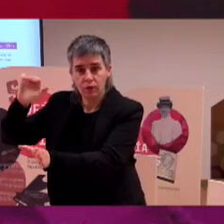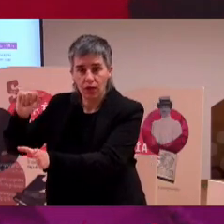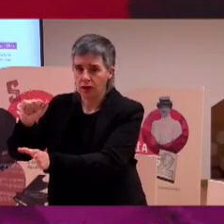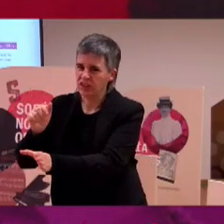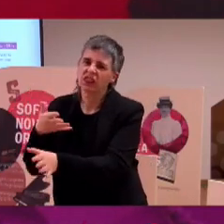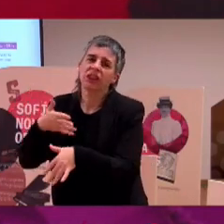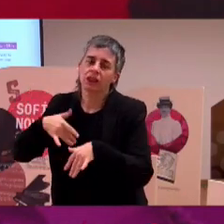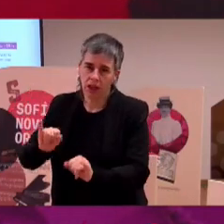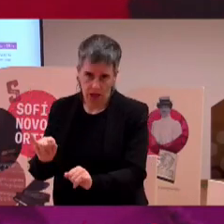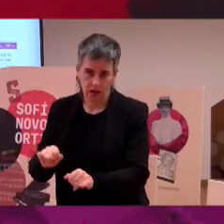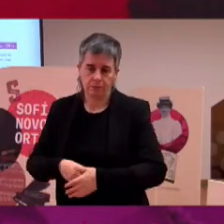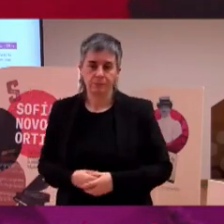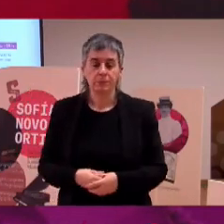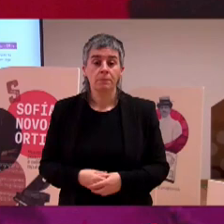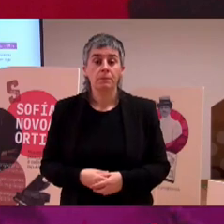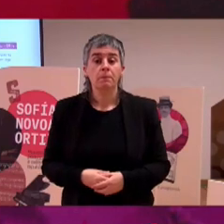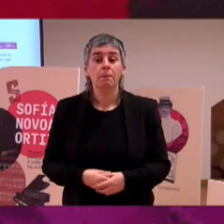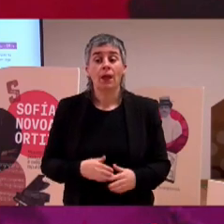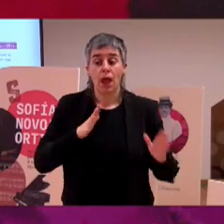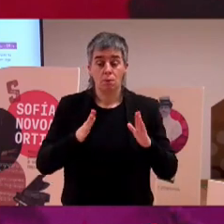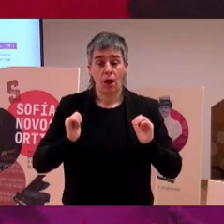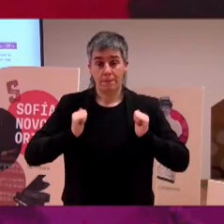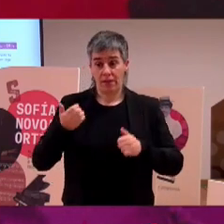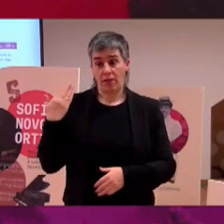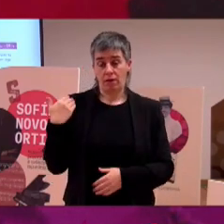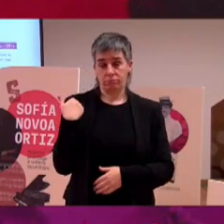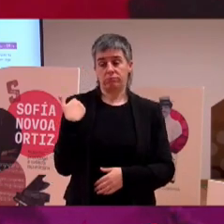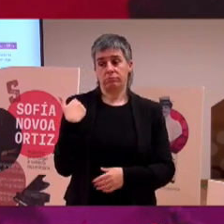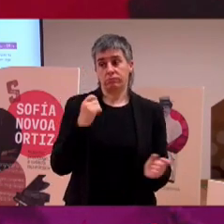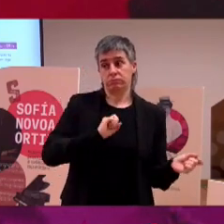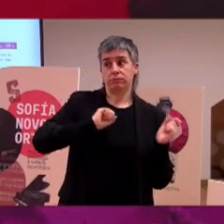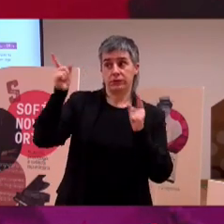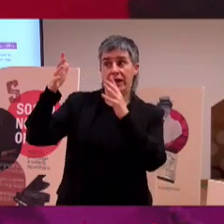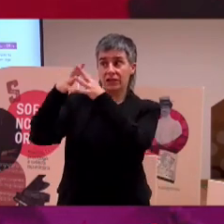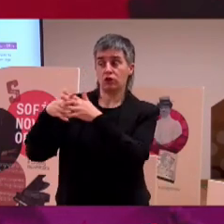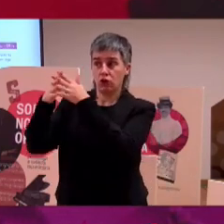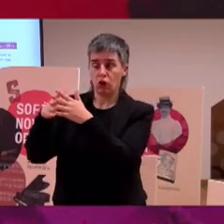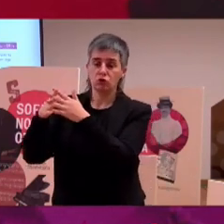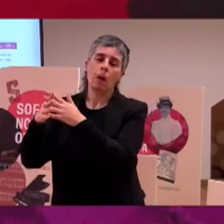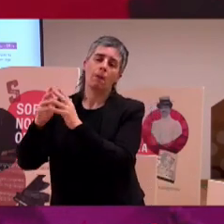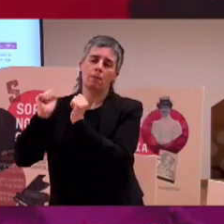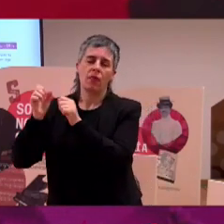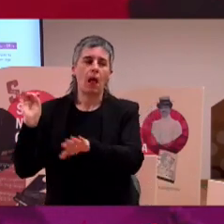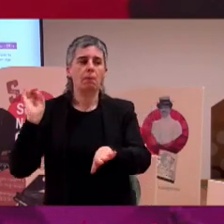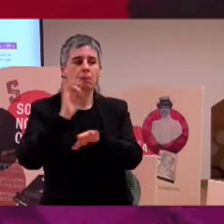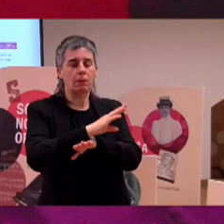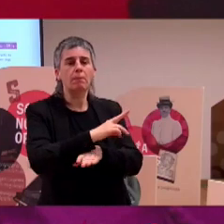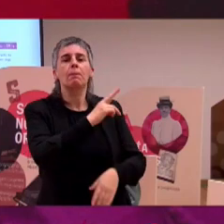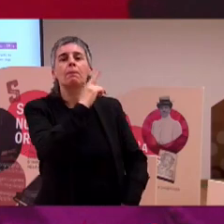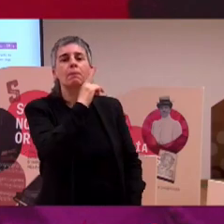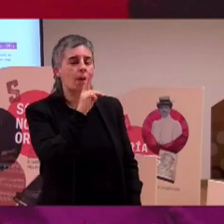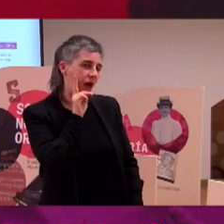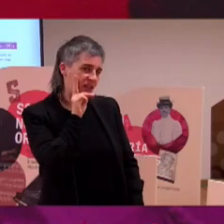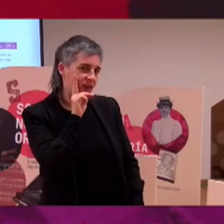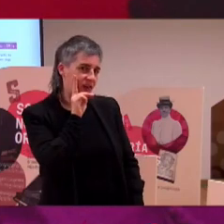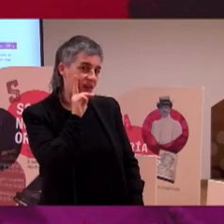Durante os primeiros anos escribía a súa nai. A súa nai escribía. Él, de vez en cuando, facía alguna pequena glosa, non? Decía,